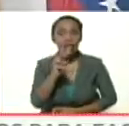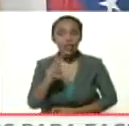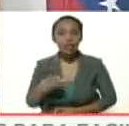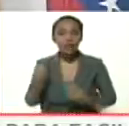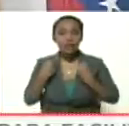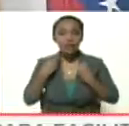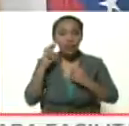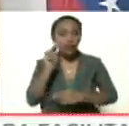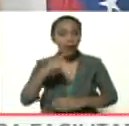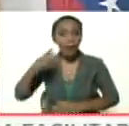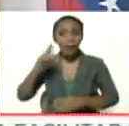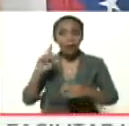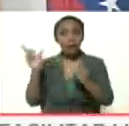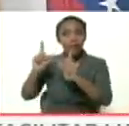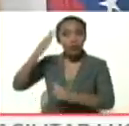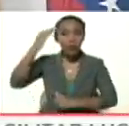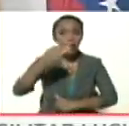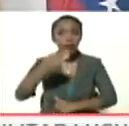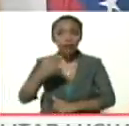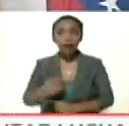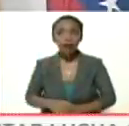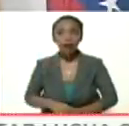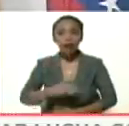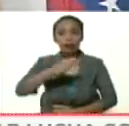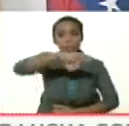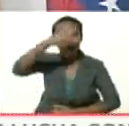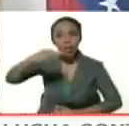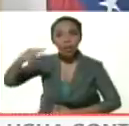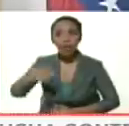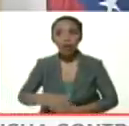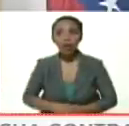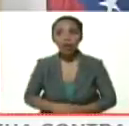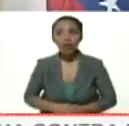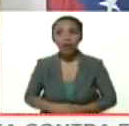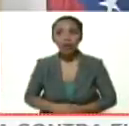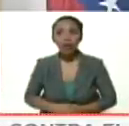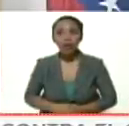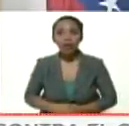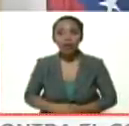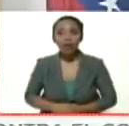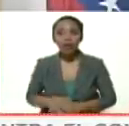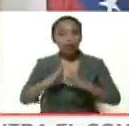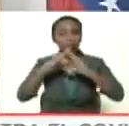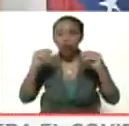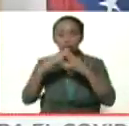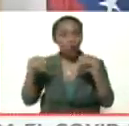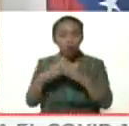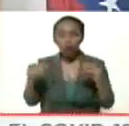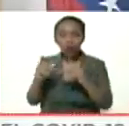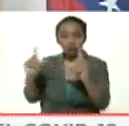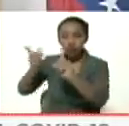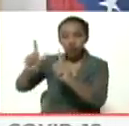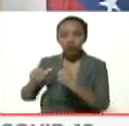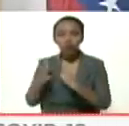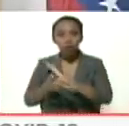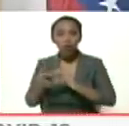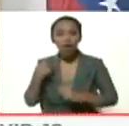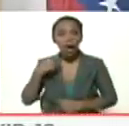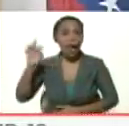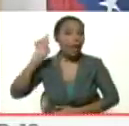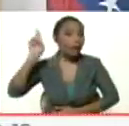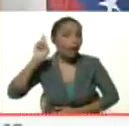TV, Meridiano, a Meridiano TV, a Globovisión, bueno, a todas las televisoras regionales, a las